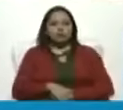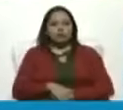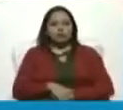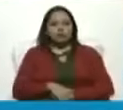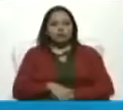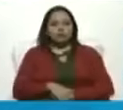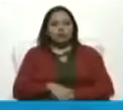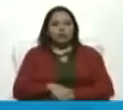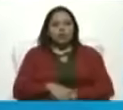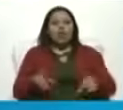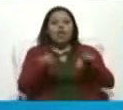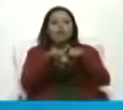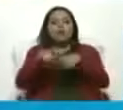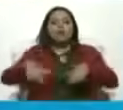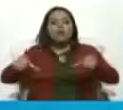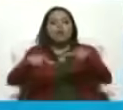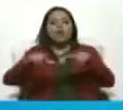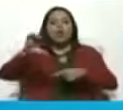Así como en Cumanacoa,